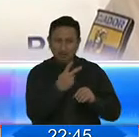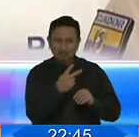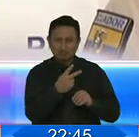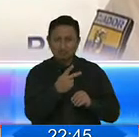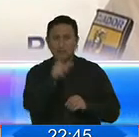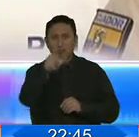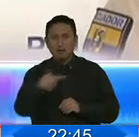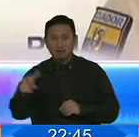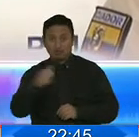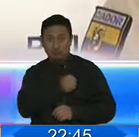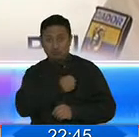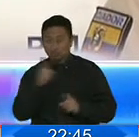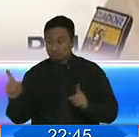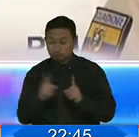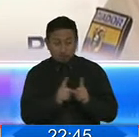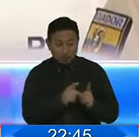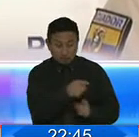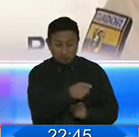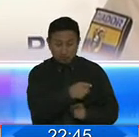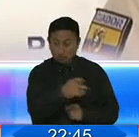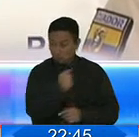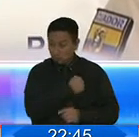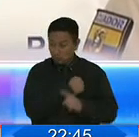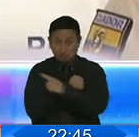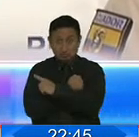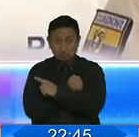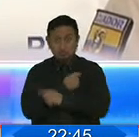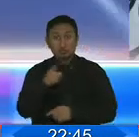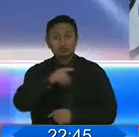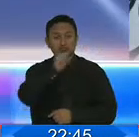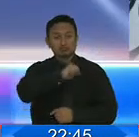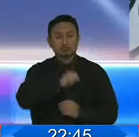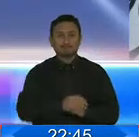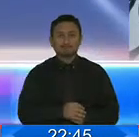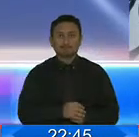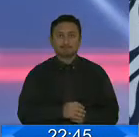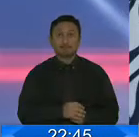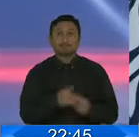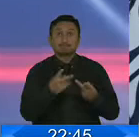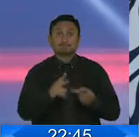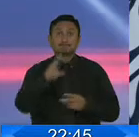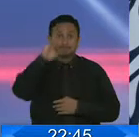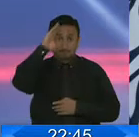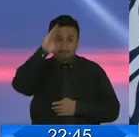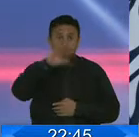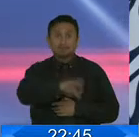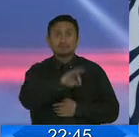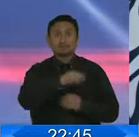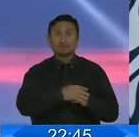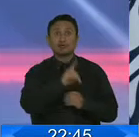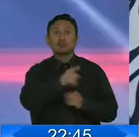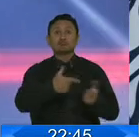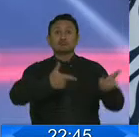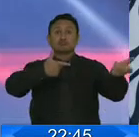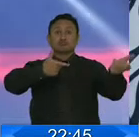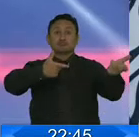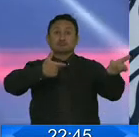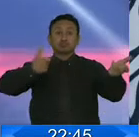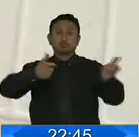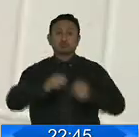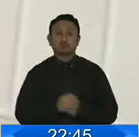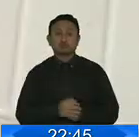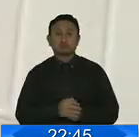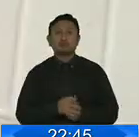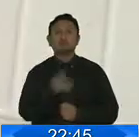persona perjudicada las pertenencias sustraídas. Además, los uniformados encontraron un arma de fuego tipo escopeta